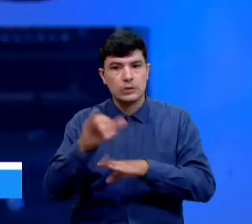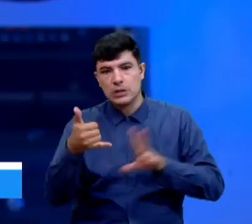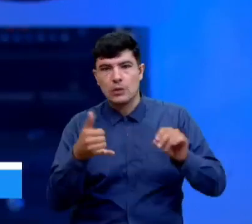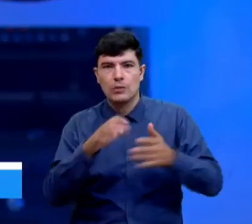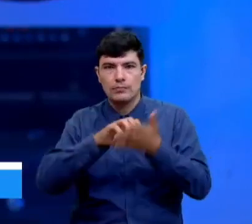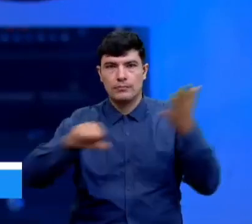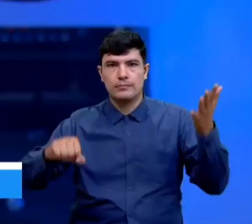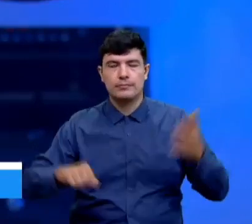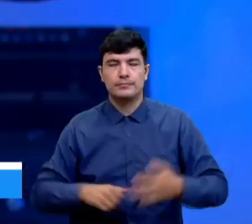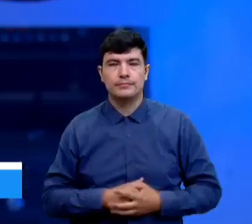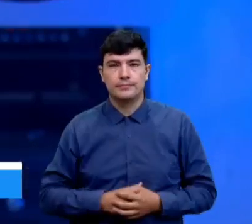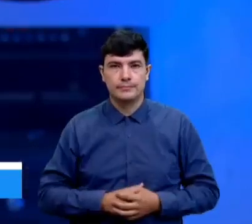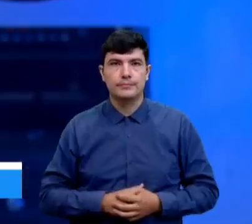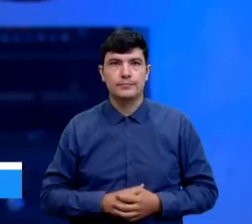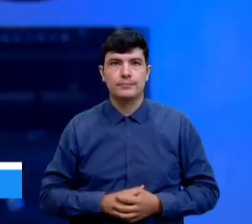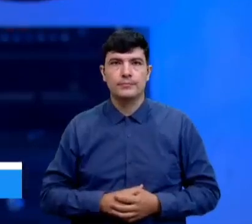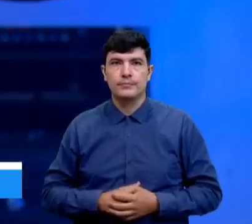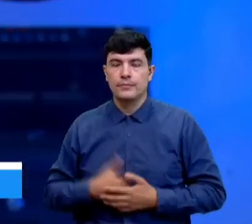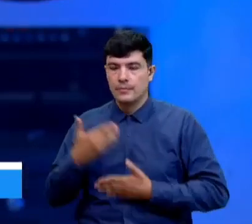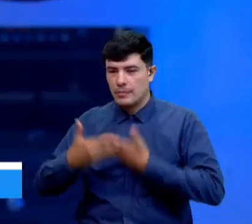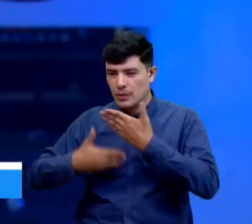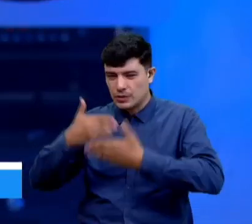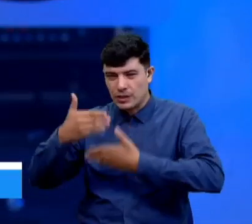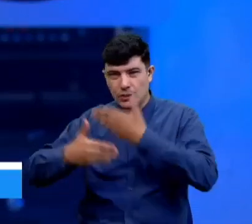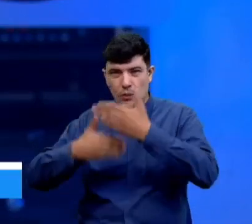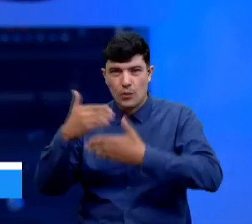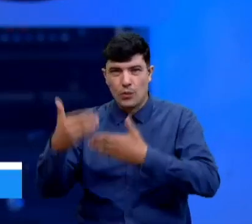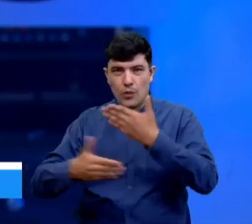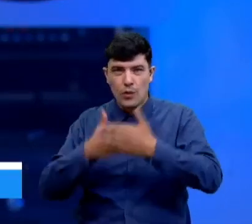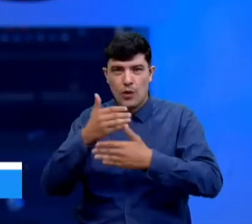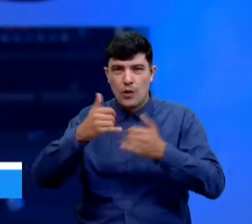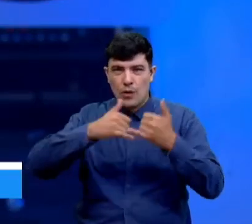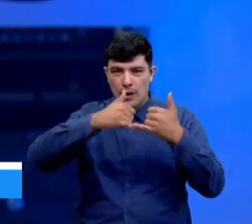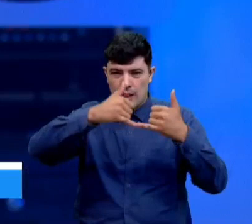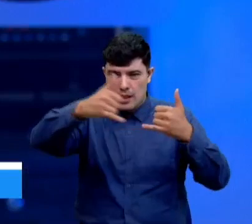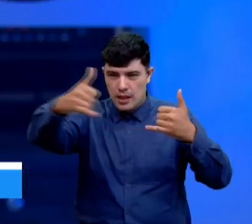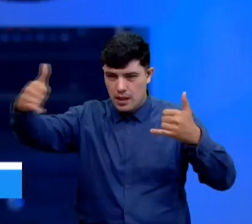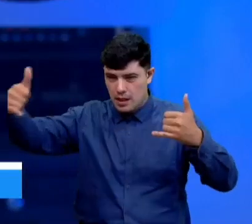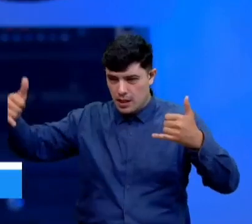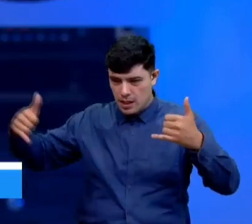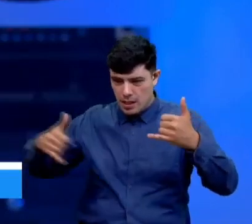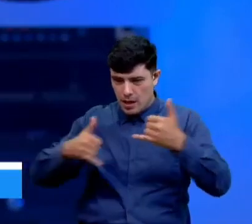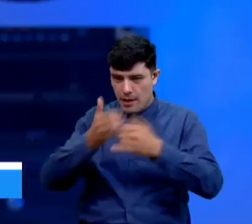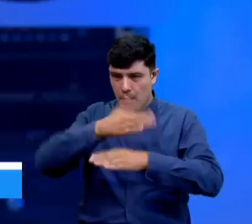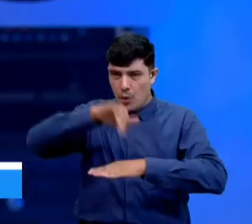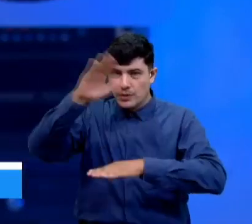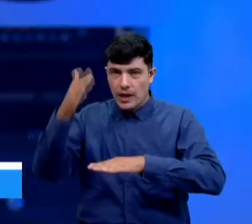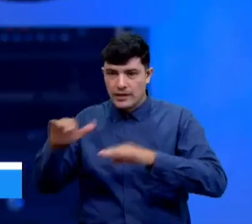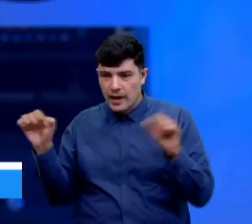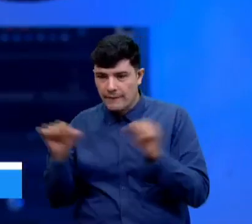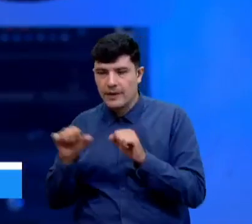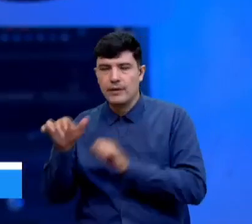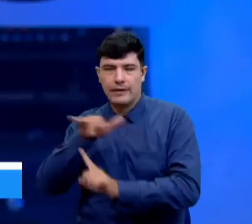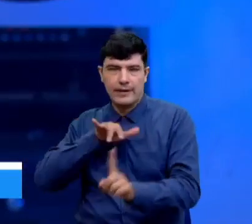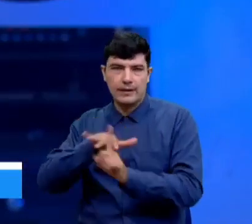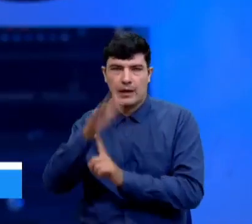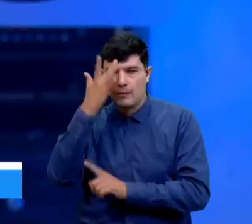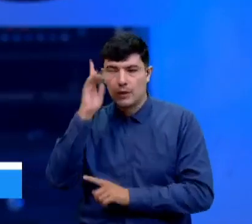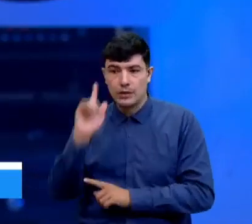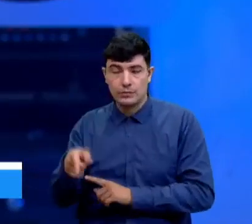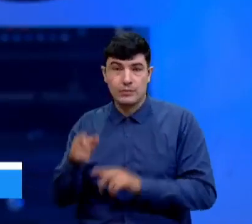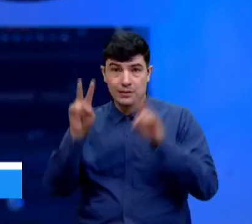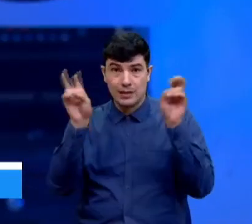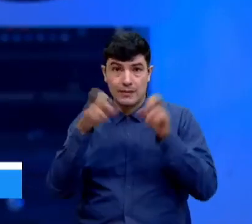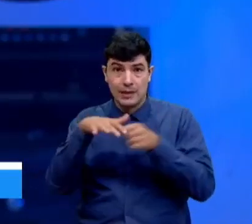otra parte nuevamente el proceso de delimitación del páramo de santurbán se vio afectado luego de la solicitud del procurador de asuntos ambientales